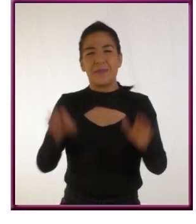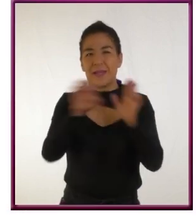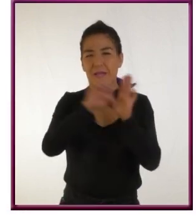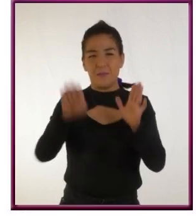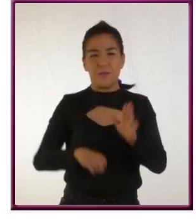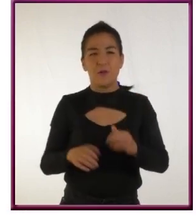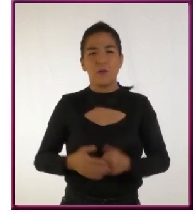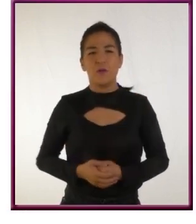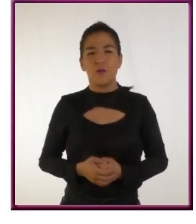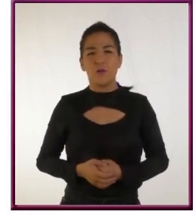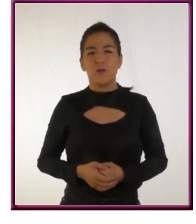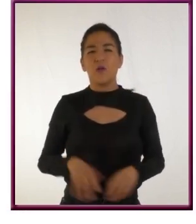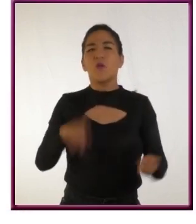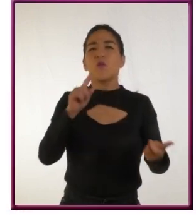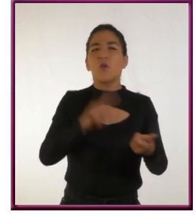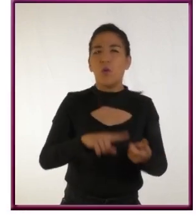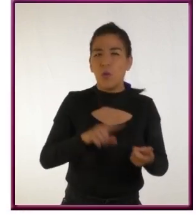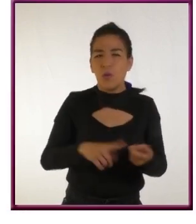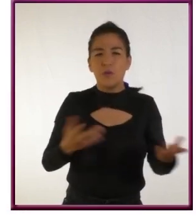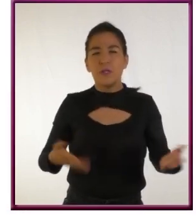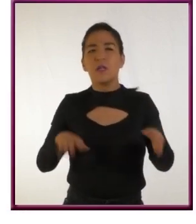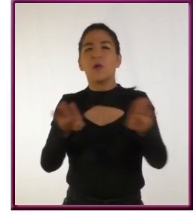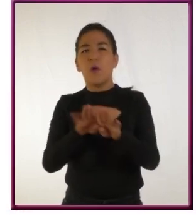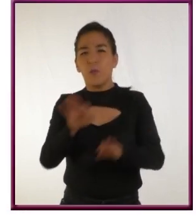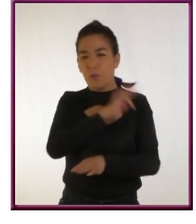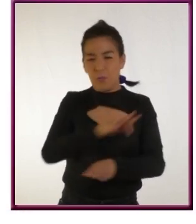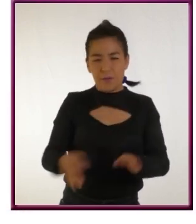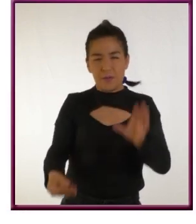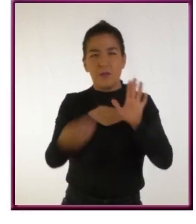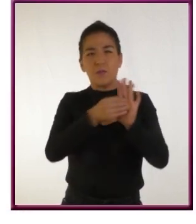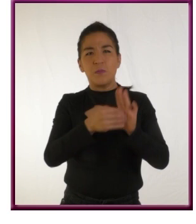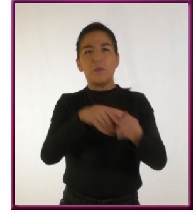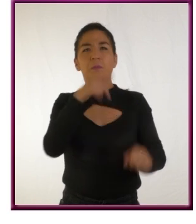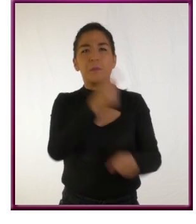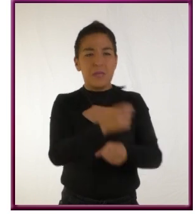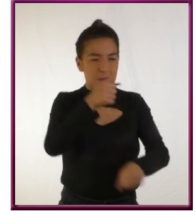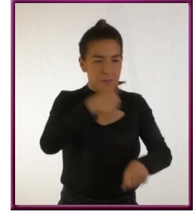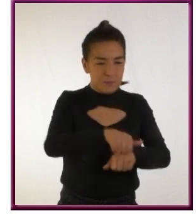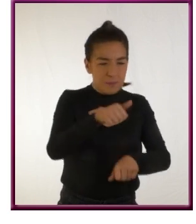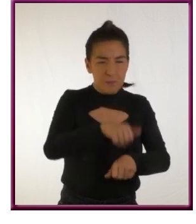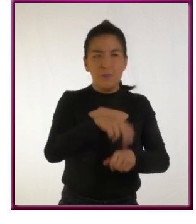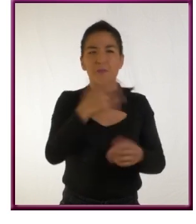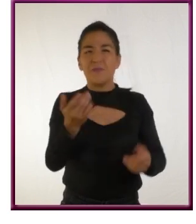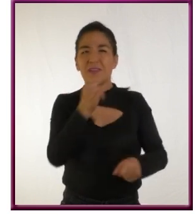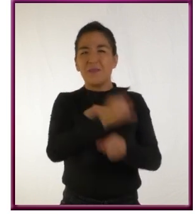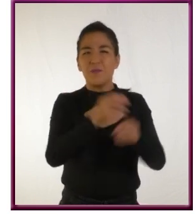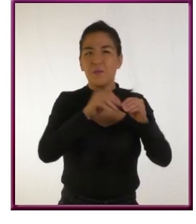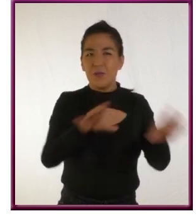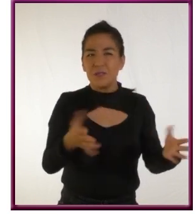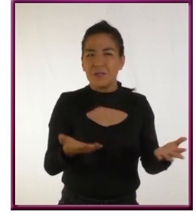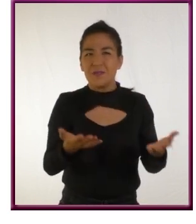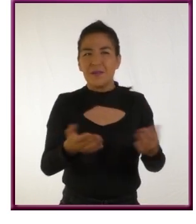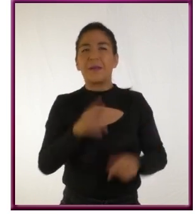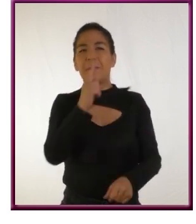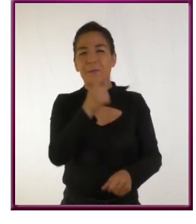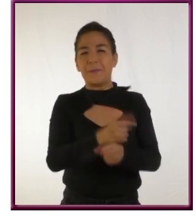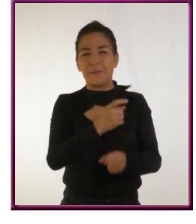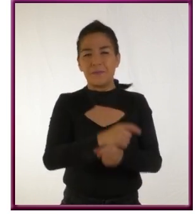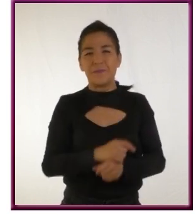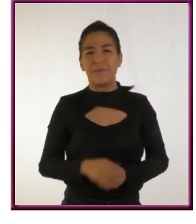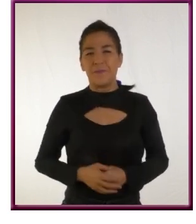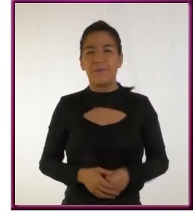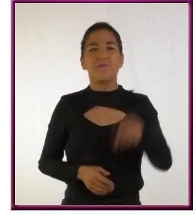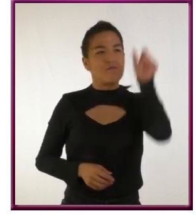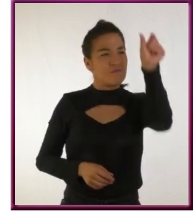Por ejemplo, dónde y cómo podemos colocar los primeros datos. Y entonces colocamos los dos